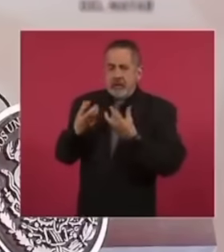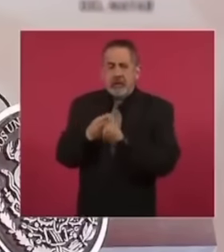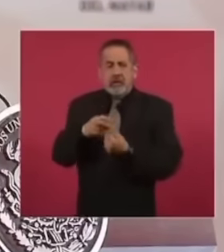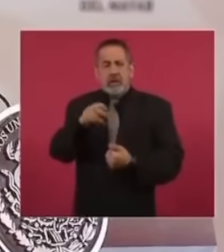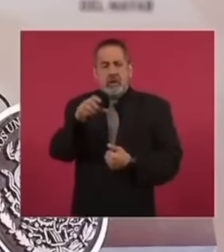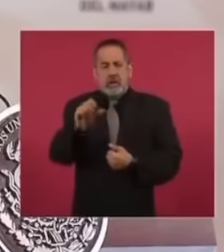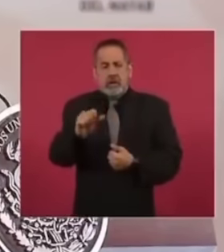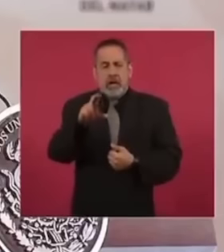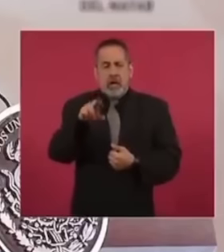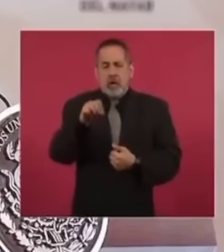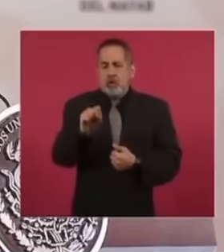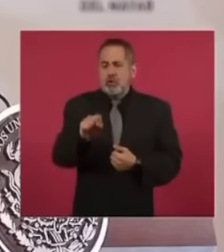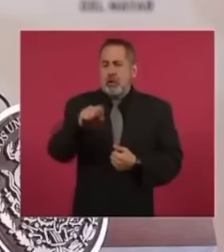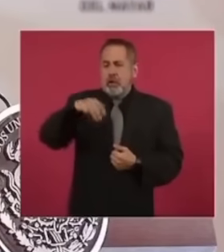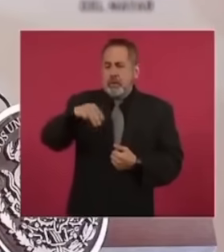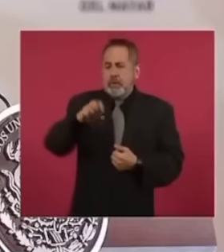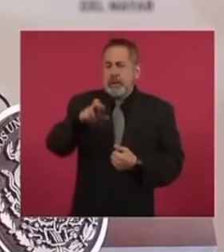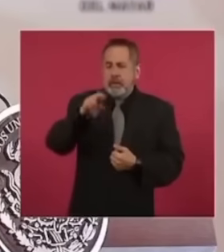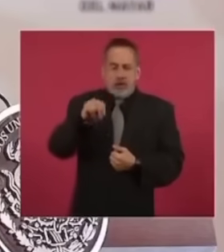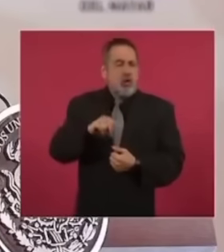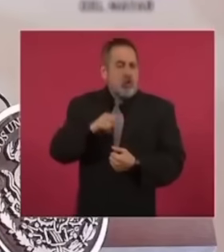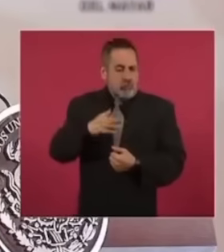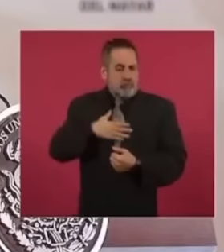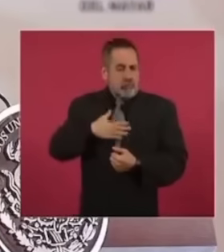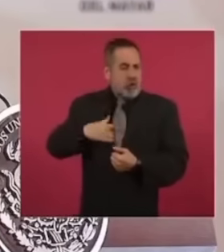Carlos Merino para apoyarlo en todo